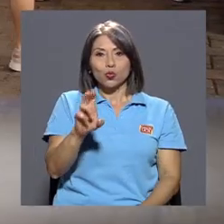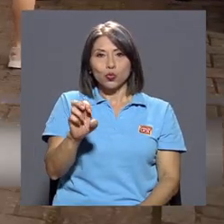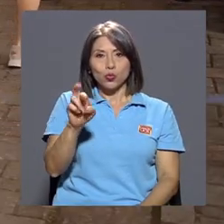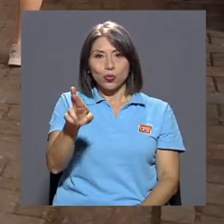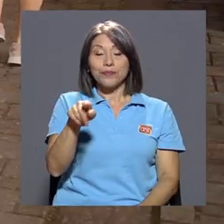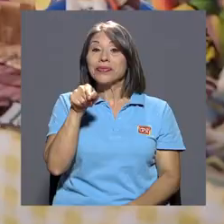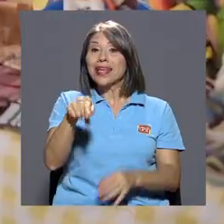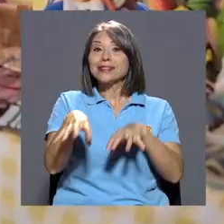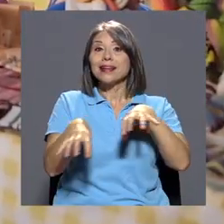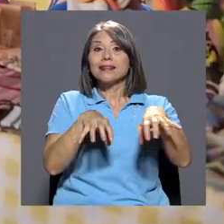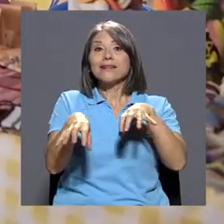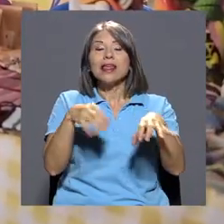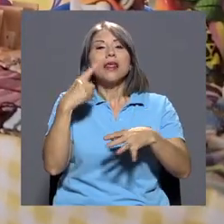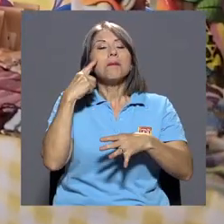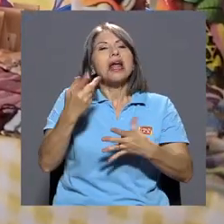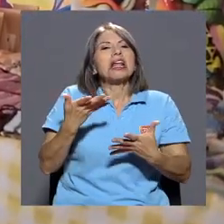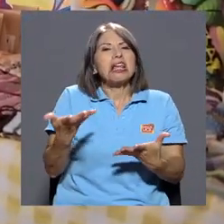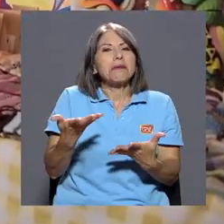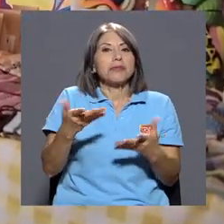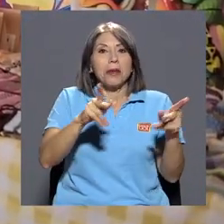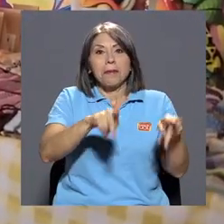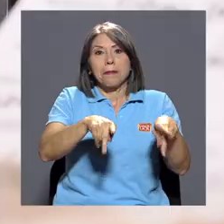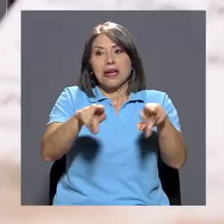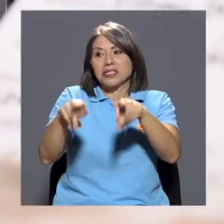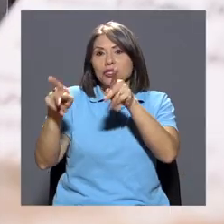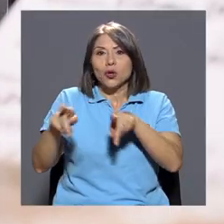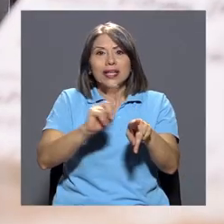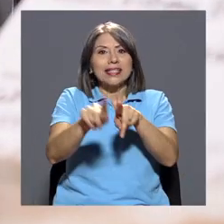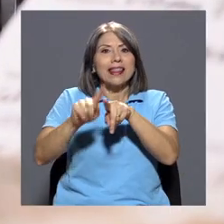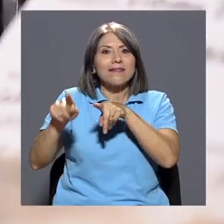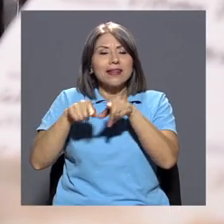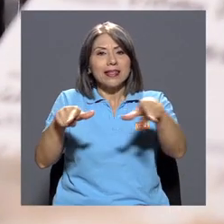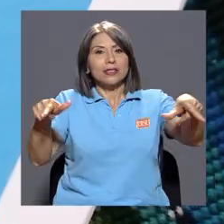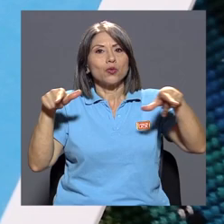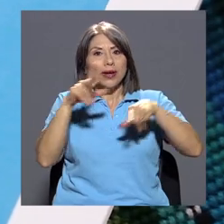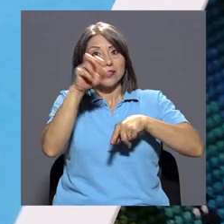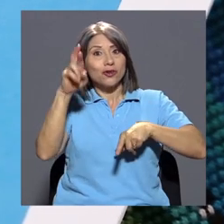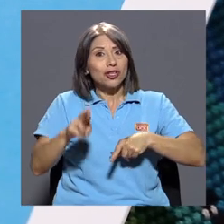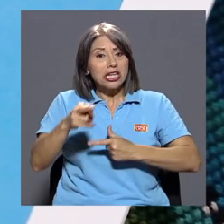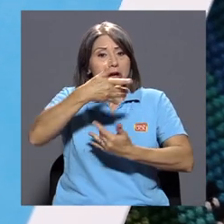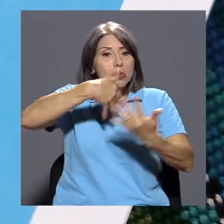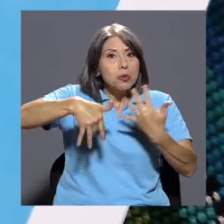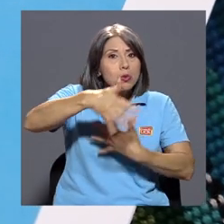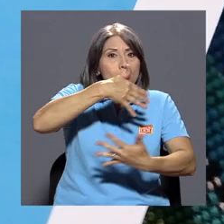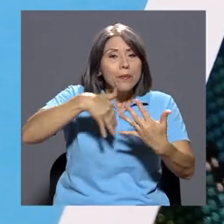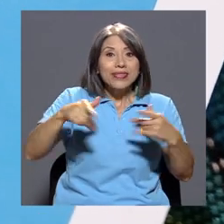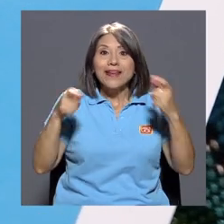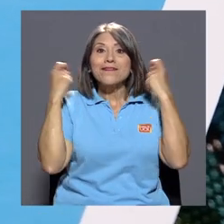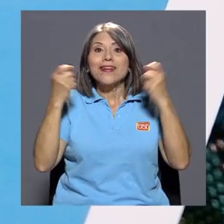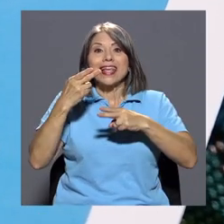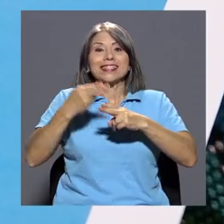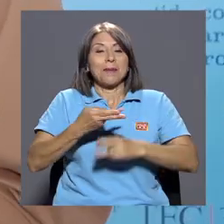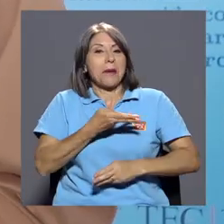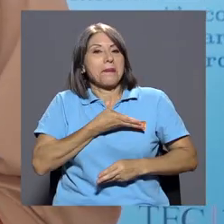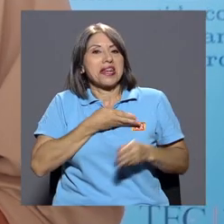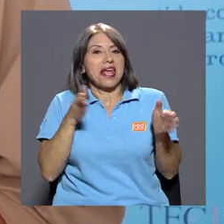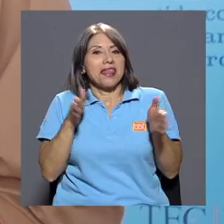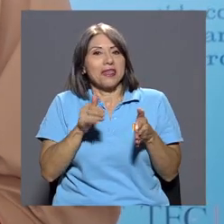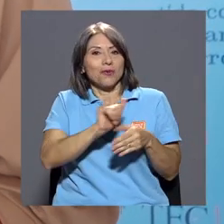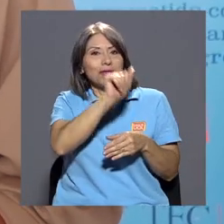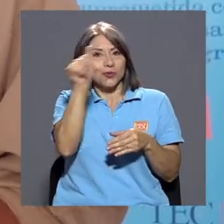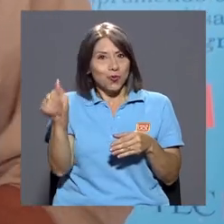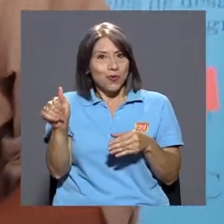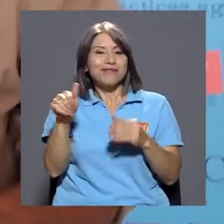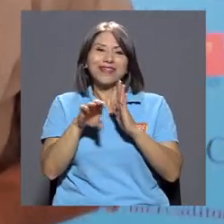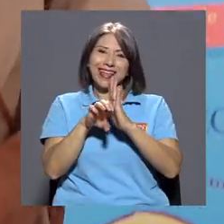se ha convertido en un espacio de compartir para personas de diferentes partes del país. La Feria Mercadito Azul es un claro ejemplo de una organización